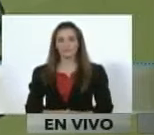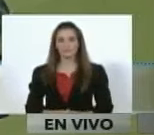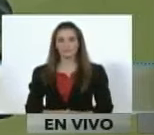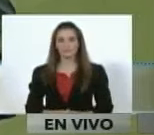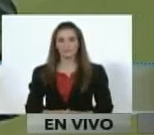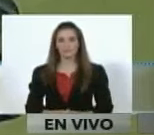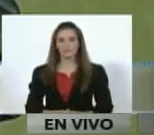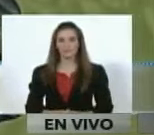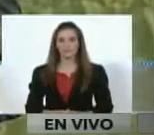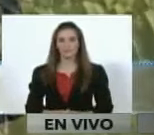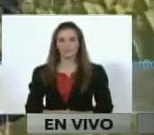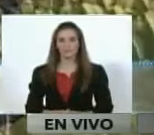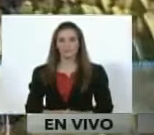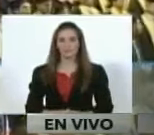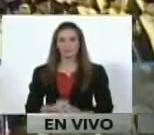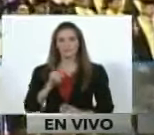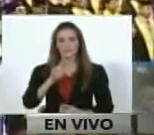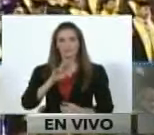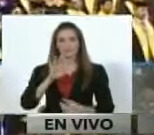nuevos